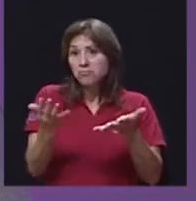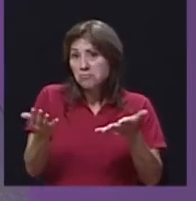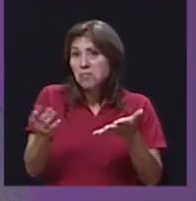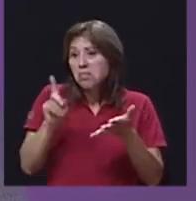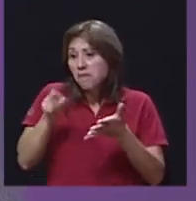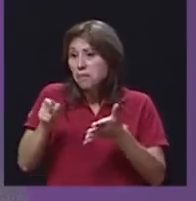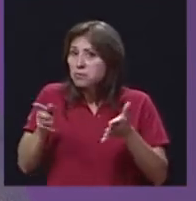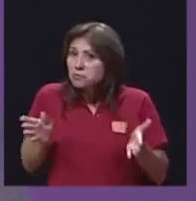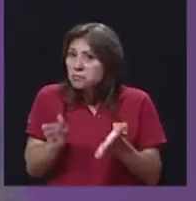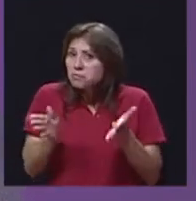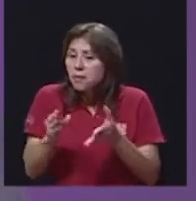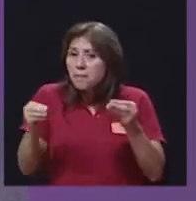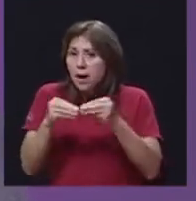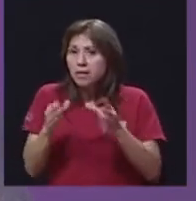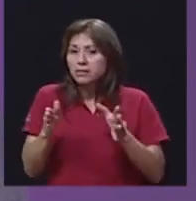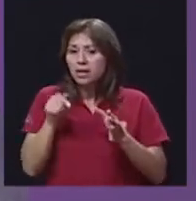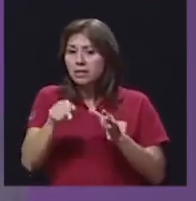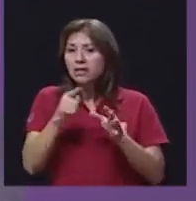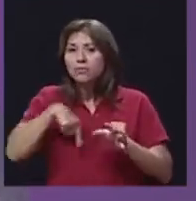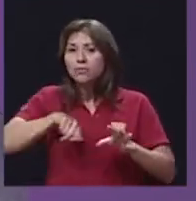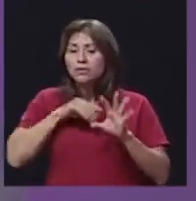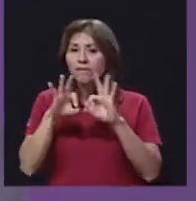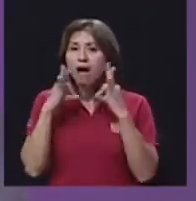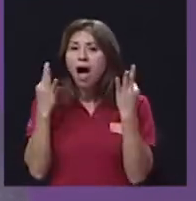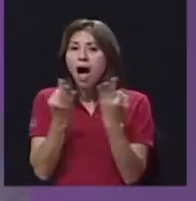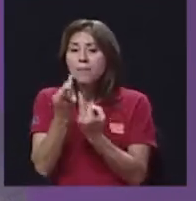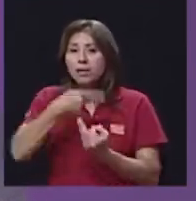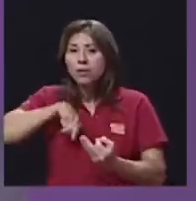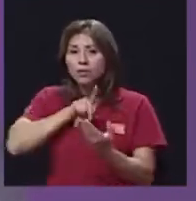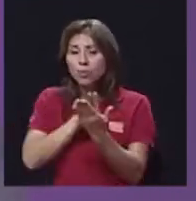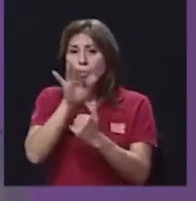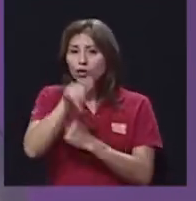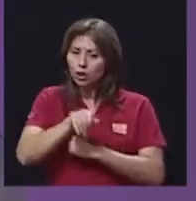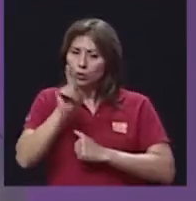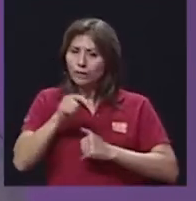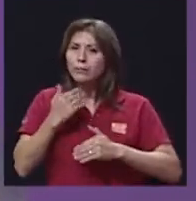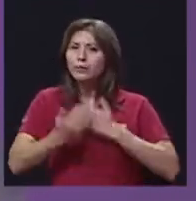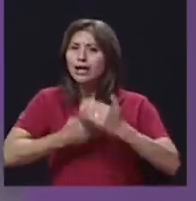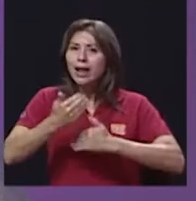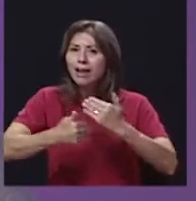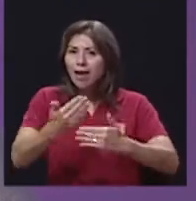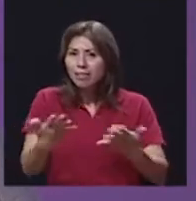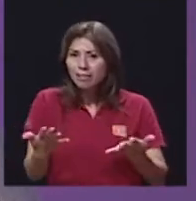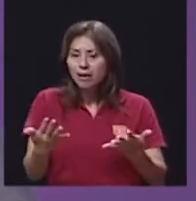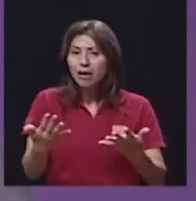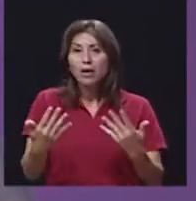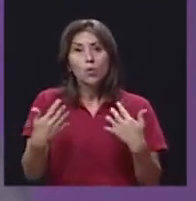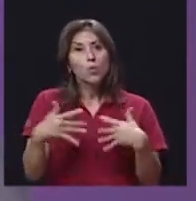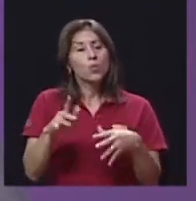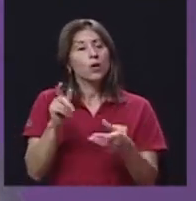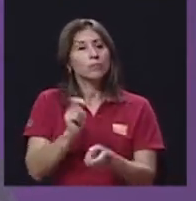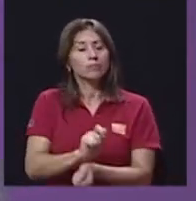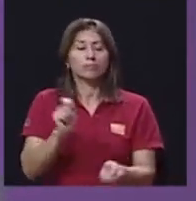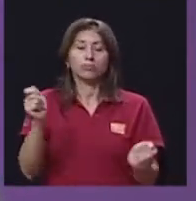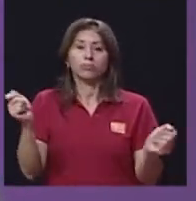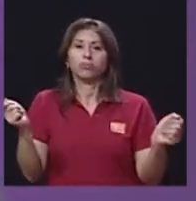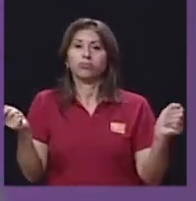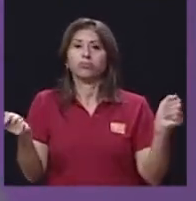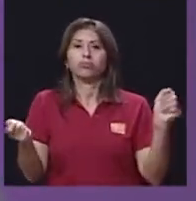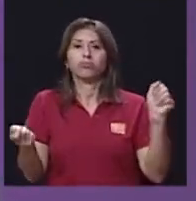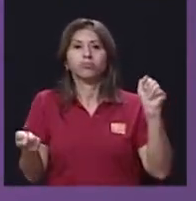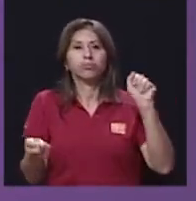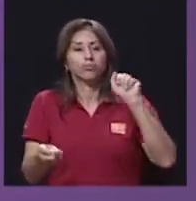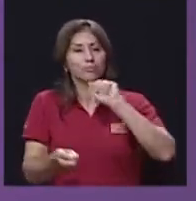familia está nuestra familia en nuestro proyecto tenemos que salir adelante y fue fue un cambio de mil millones de grados